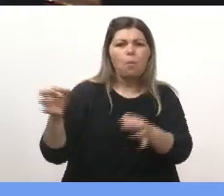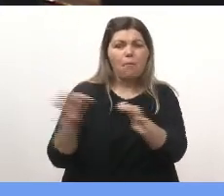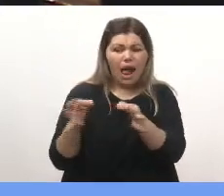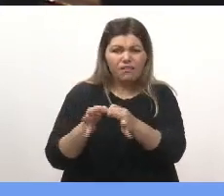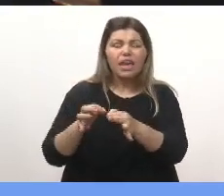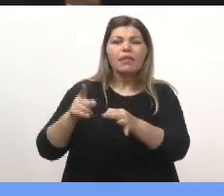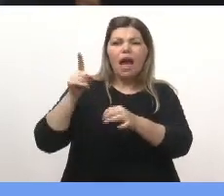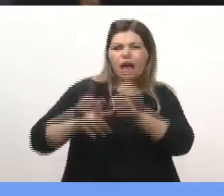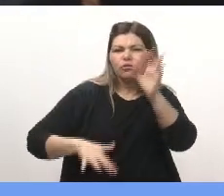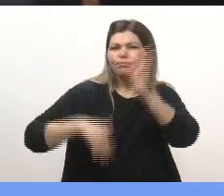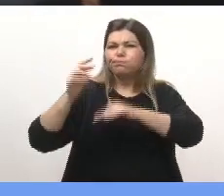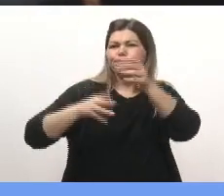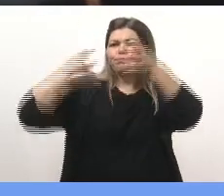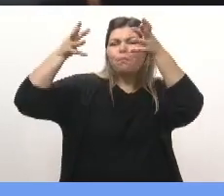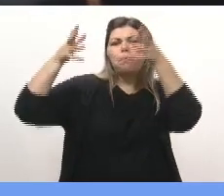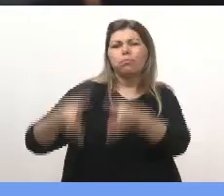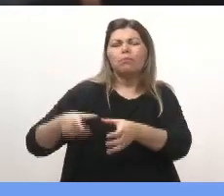instale ni más ni menos sin ningún tipo de...